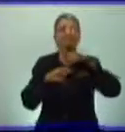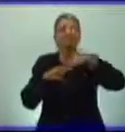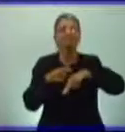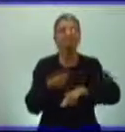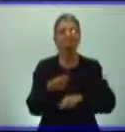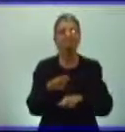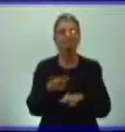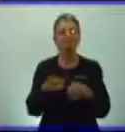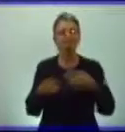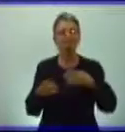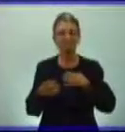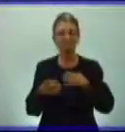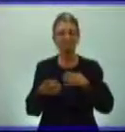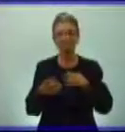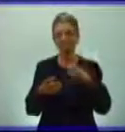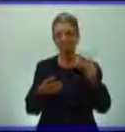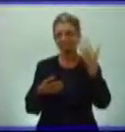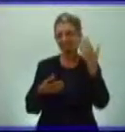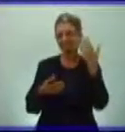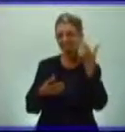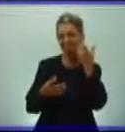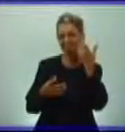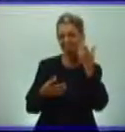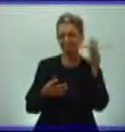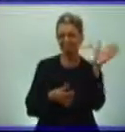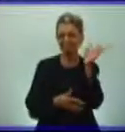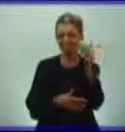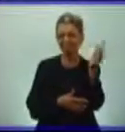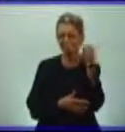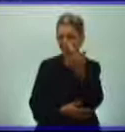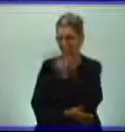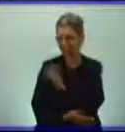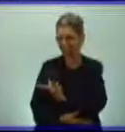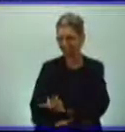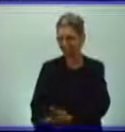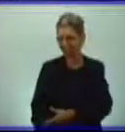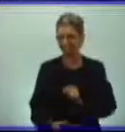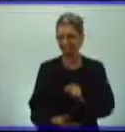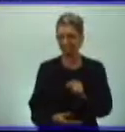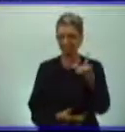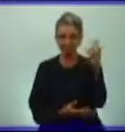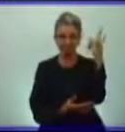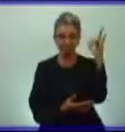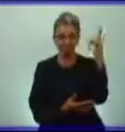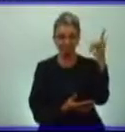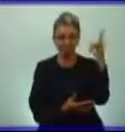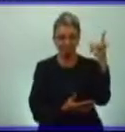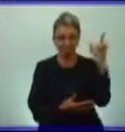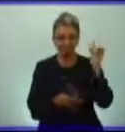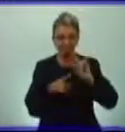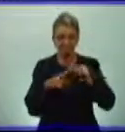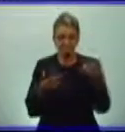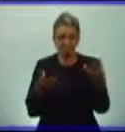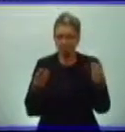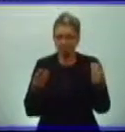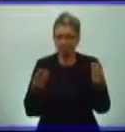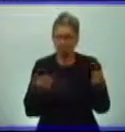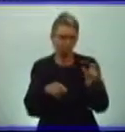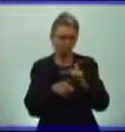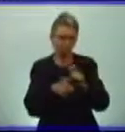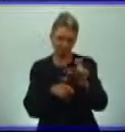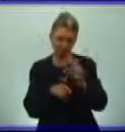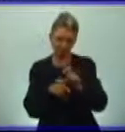porque tiene entre sus plumajes los colores de la bandera. La palma real, porque abunda en nuestros